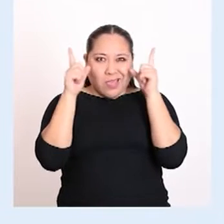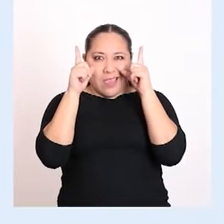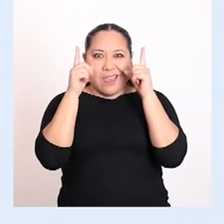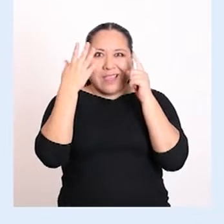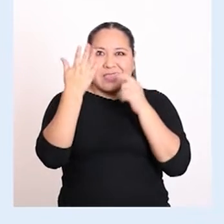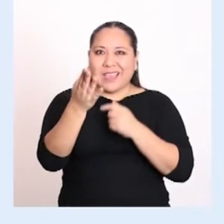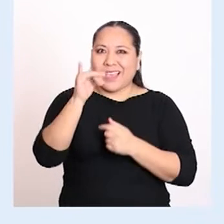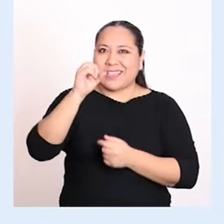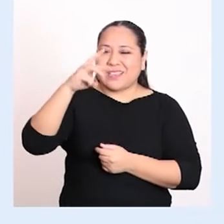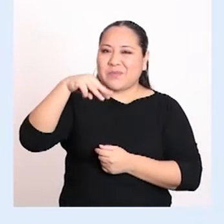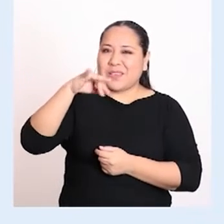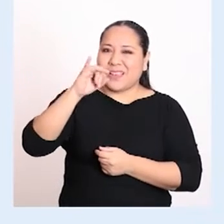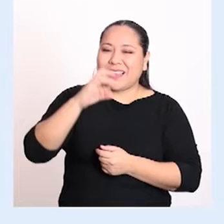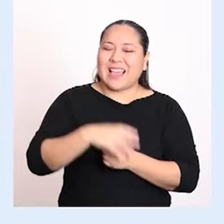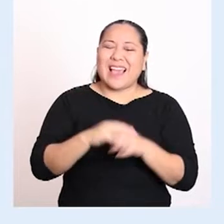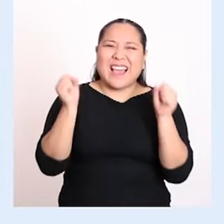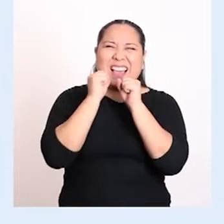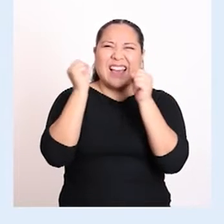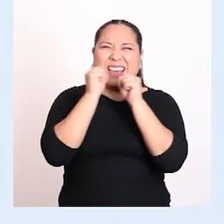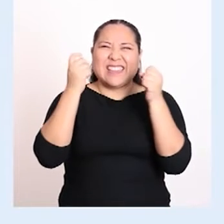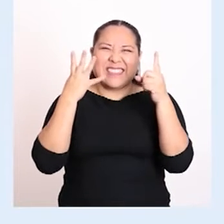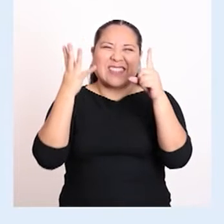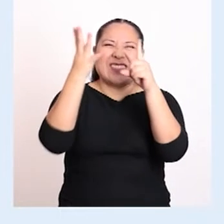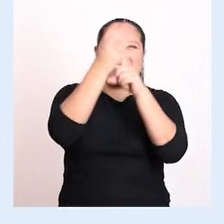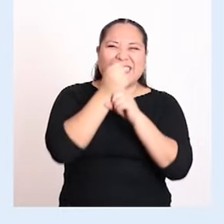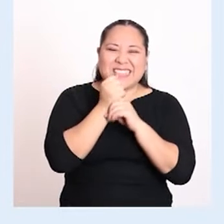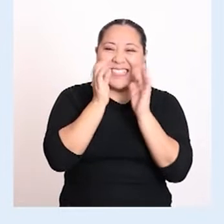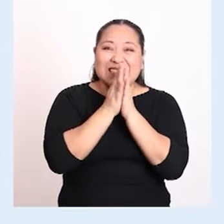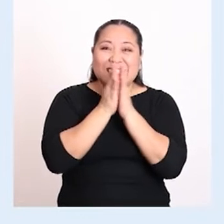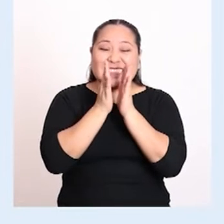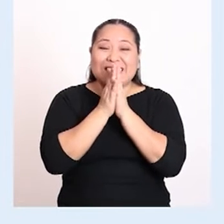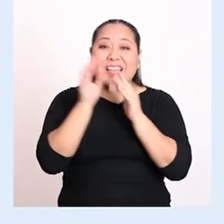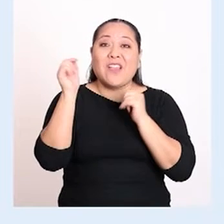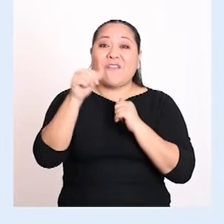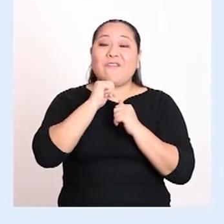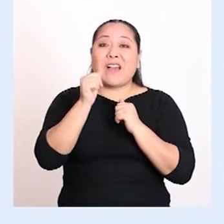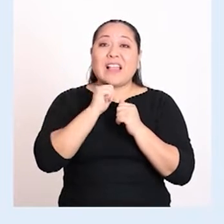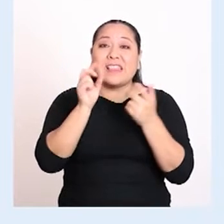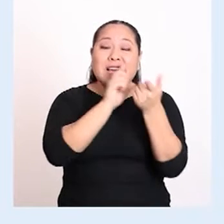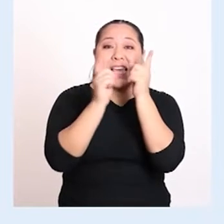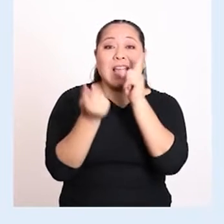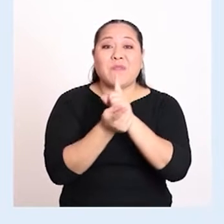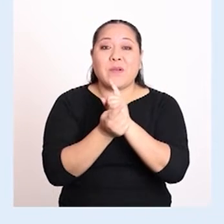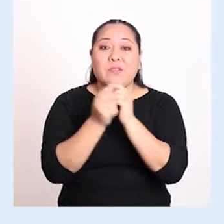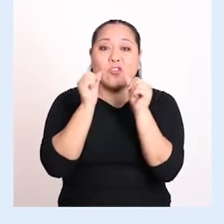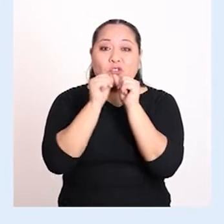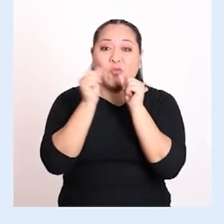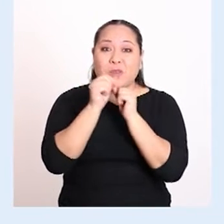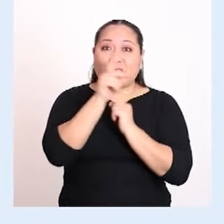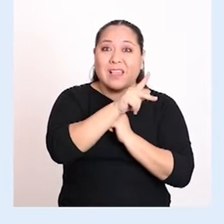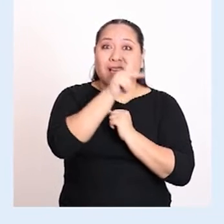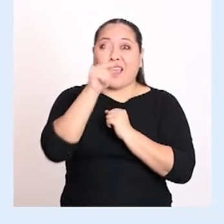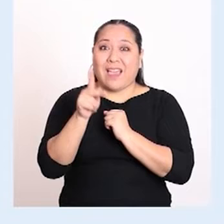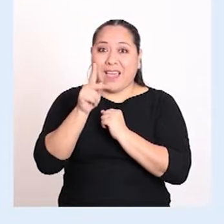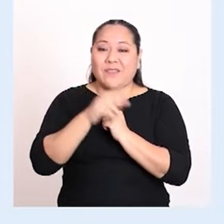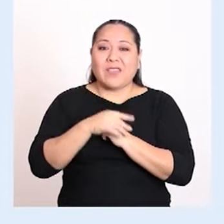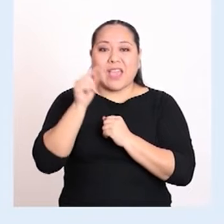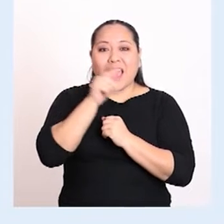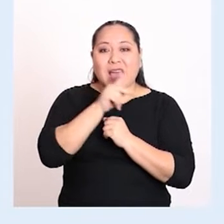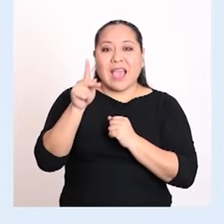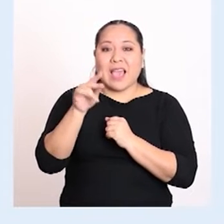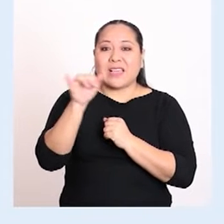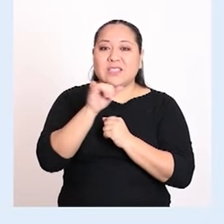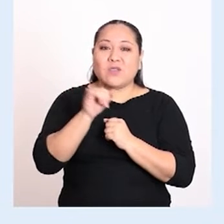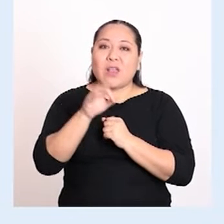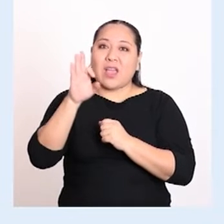Impresionante, Yamile. ¡Ay, lo estamos logrando! Ahora solo falta que reemplacemos los valores en k. Obtendremos que k es